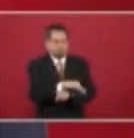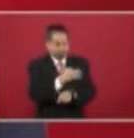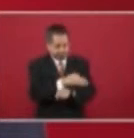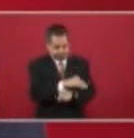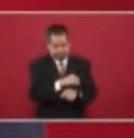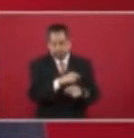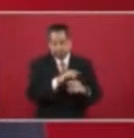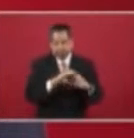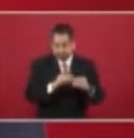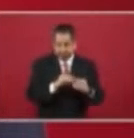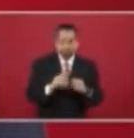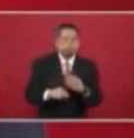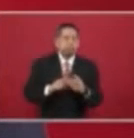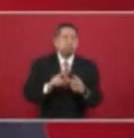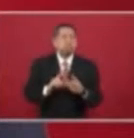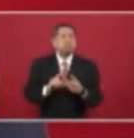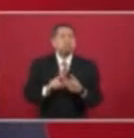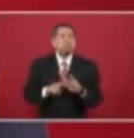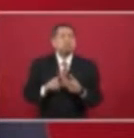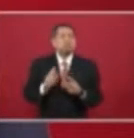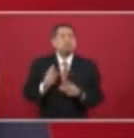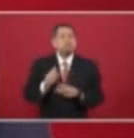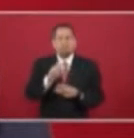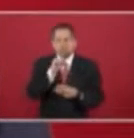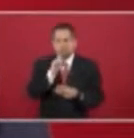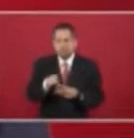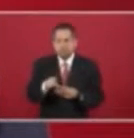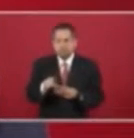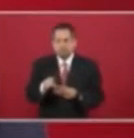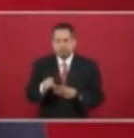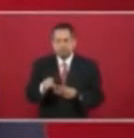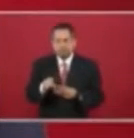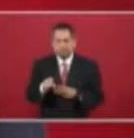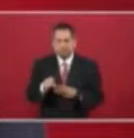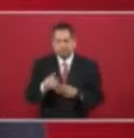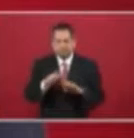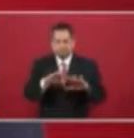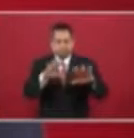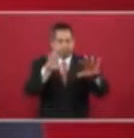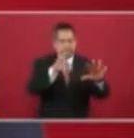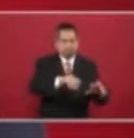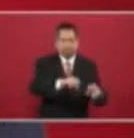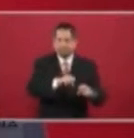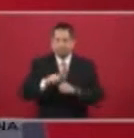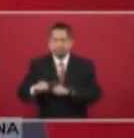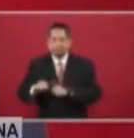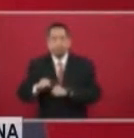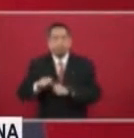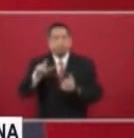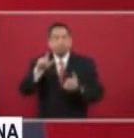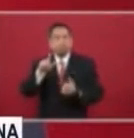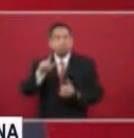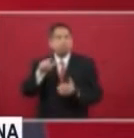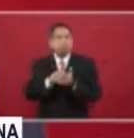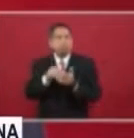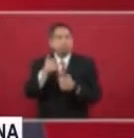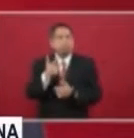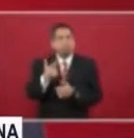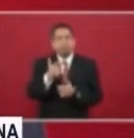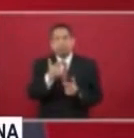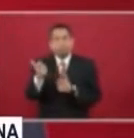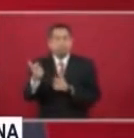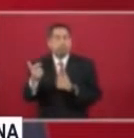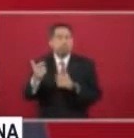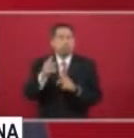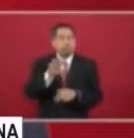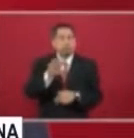del gobierno de la República Alfonso durazo el presidente de la república su gobierno tiene en este momento un aval el aval que le ha otorgado El poder